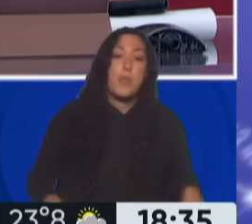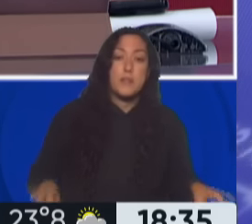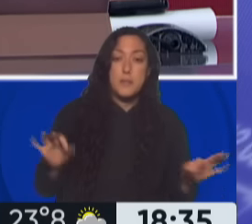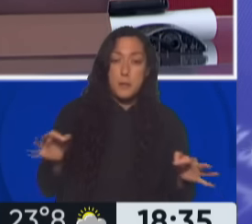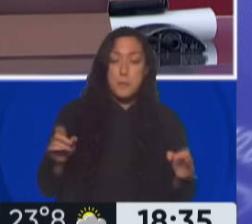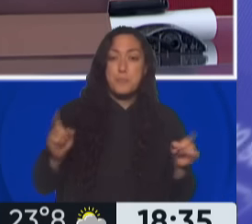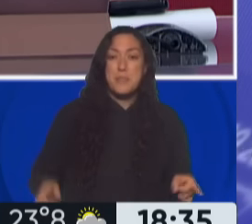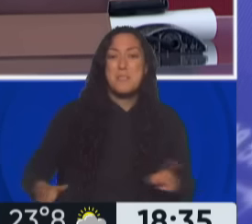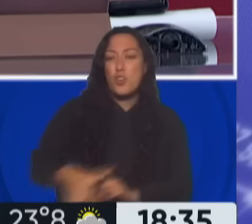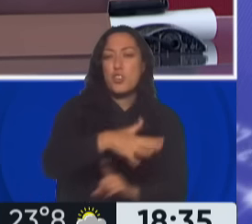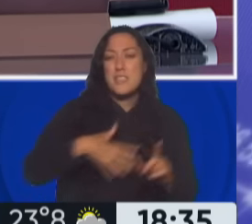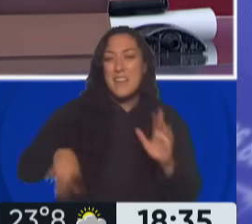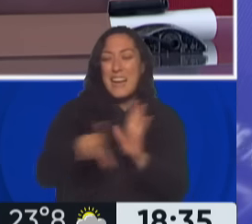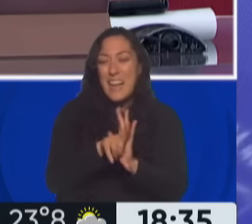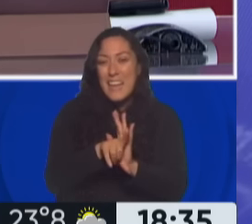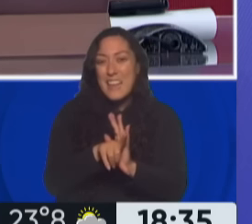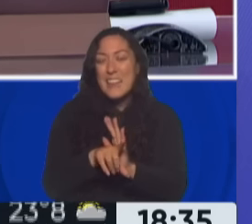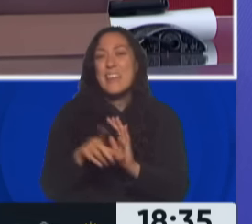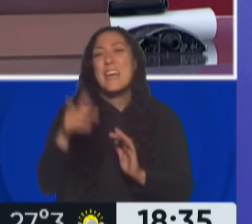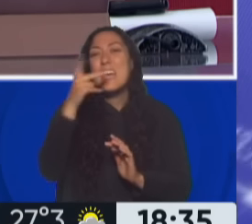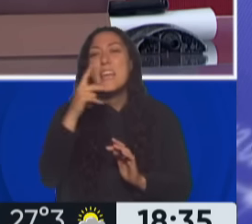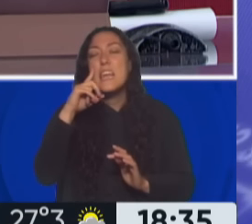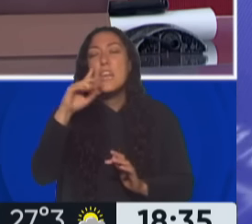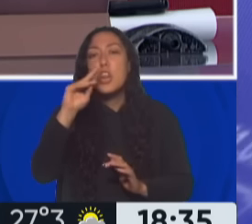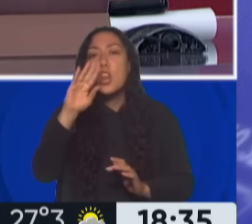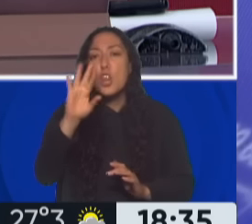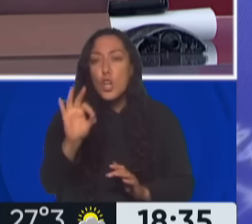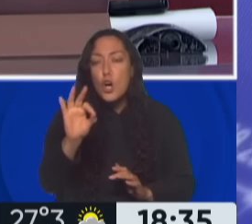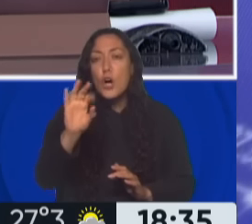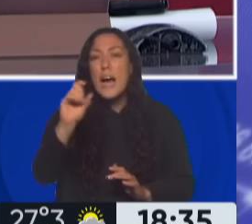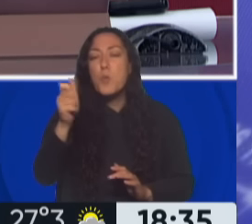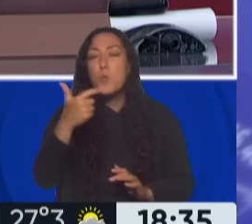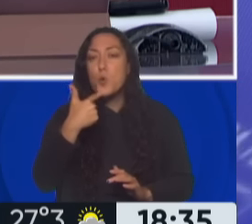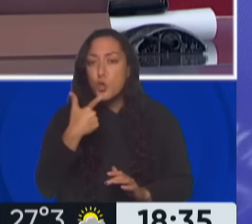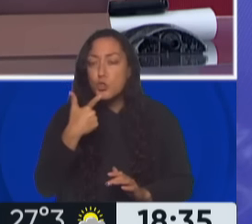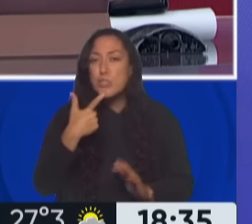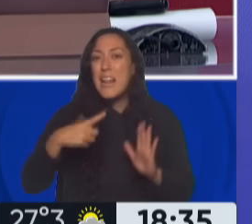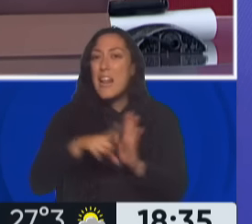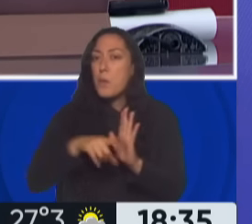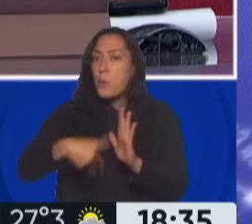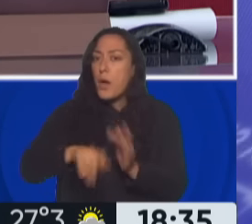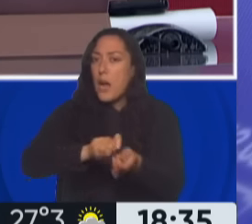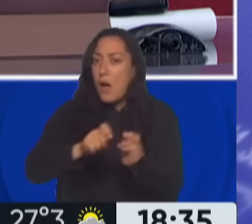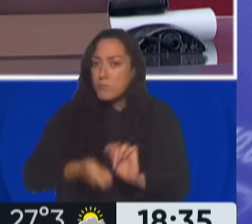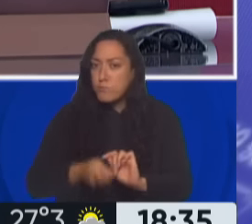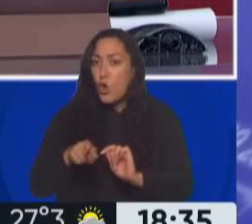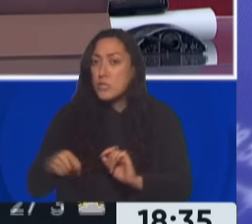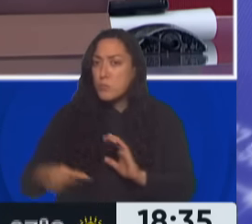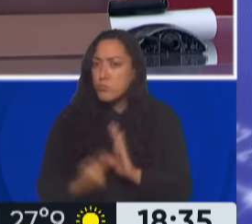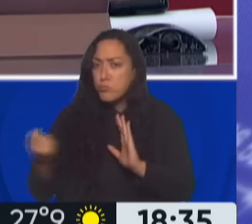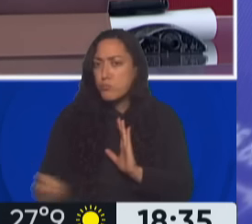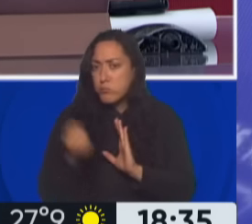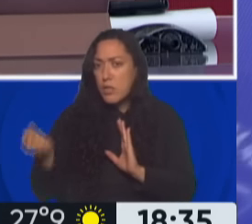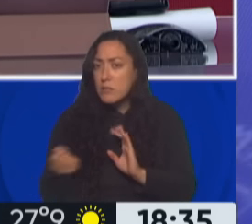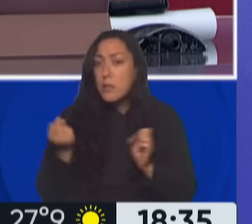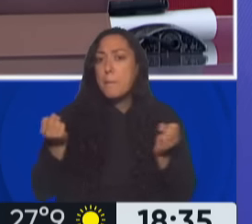de una reforma a la ley de hidrocarburos, que esto posiblemente lo vamos a conocer más en detalle en los próximos días, pero también es un factor muy relevante, porque